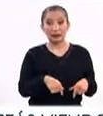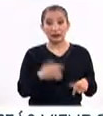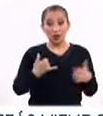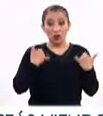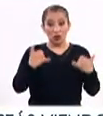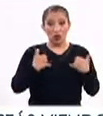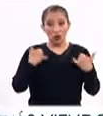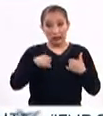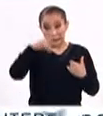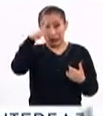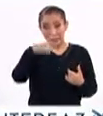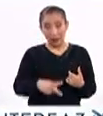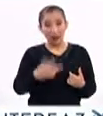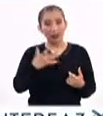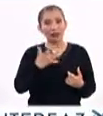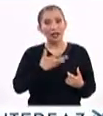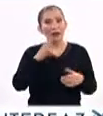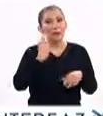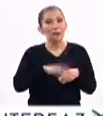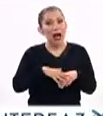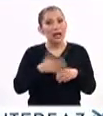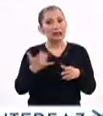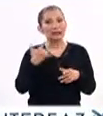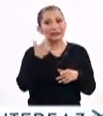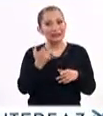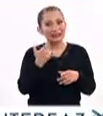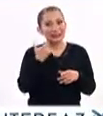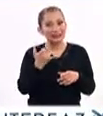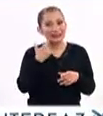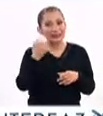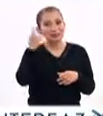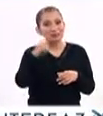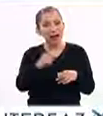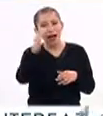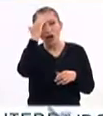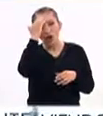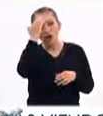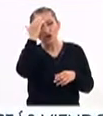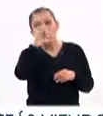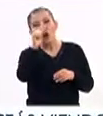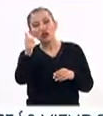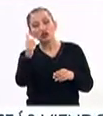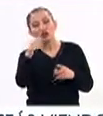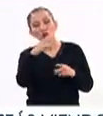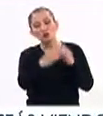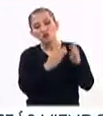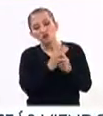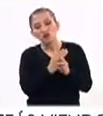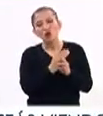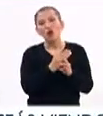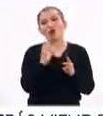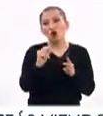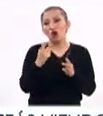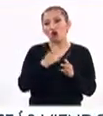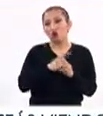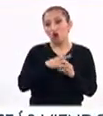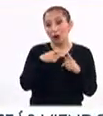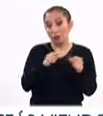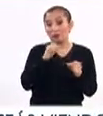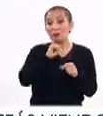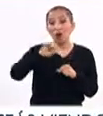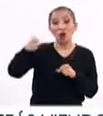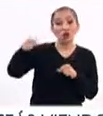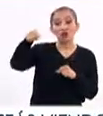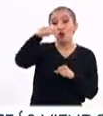los jóvenes mexicanos tienen más esfuerzo para conocer otro mundo, no solamente la cultura japonesa,